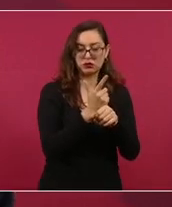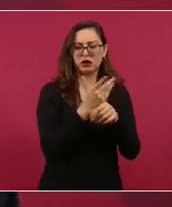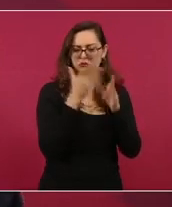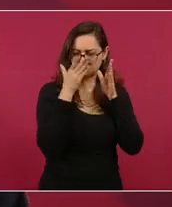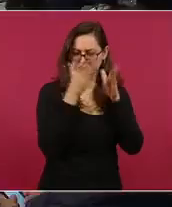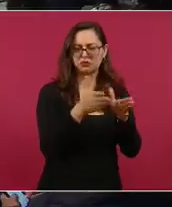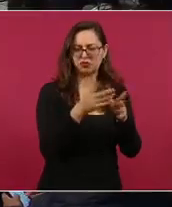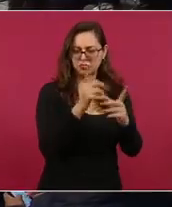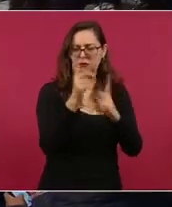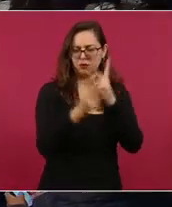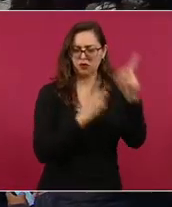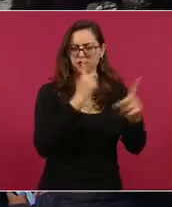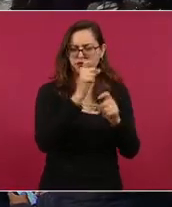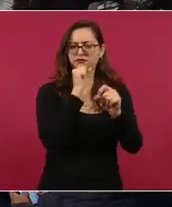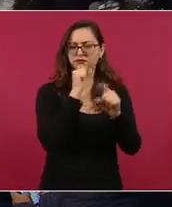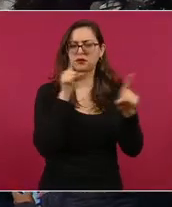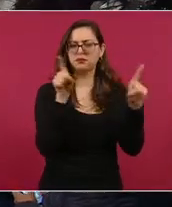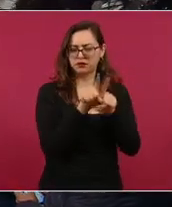deporte,